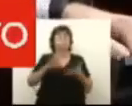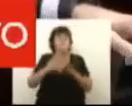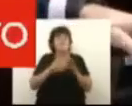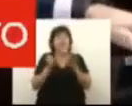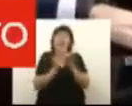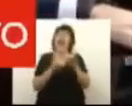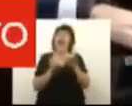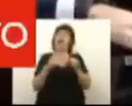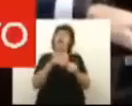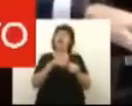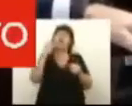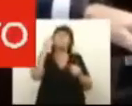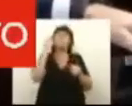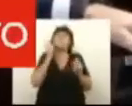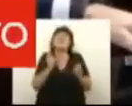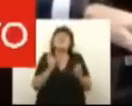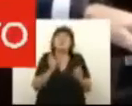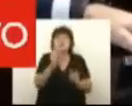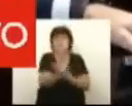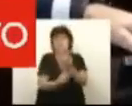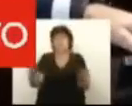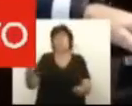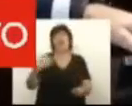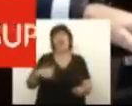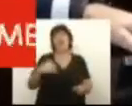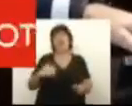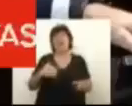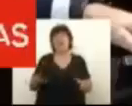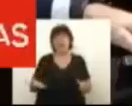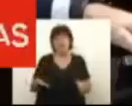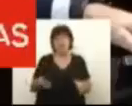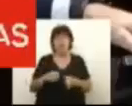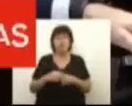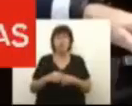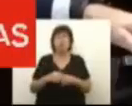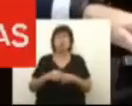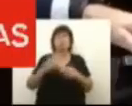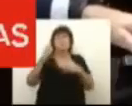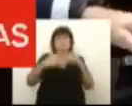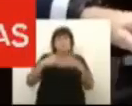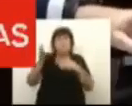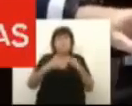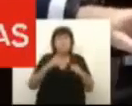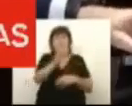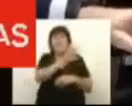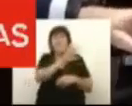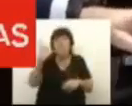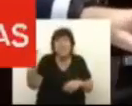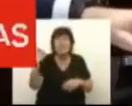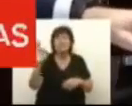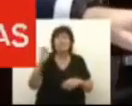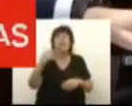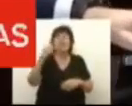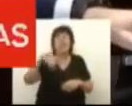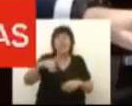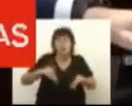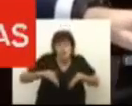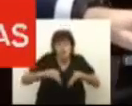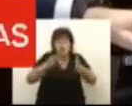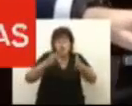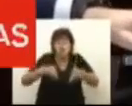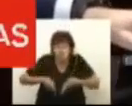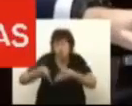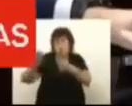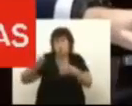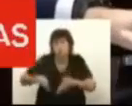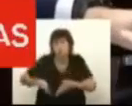manifiestan su oposición a esta política están más pensando en cómo apoyar alguna variante del peronismo en el 2019 que derrotar esta